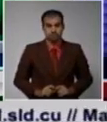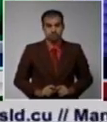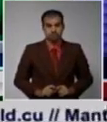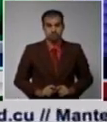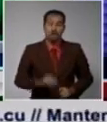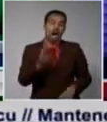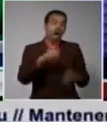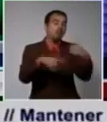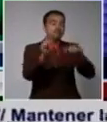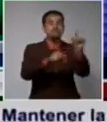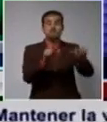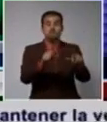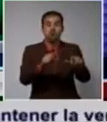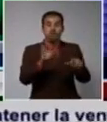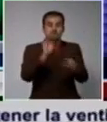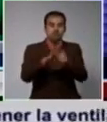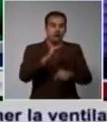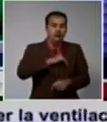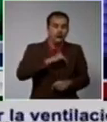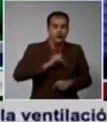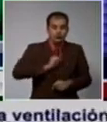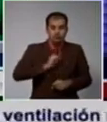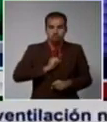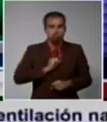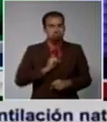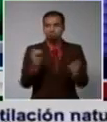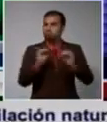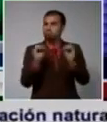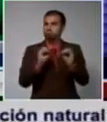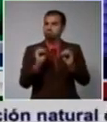aparecer. Ya en el acumulado,